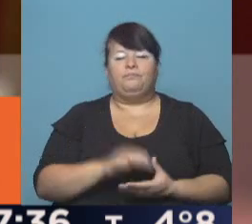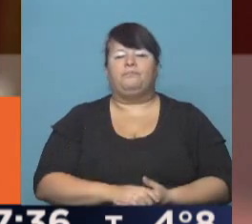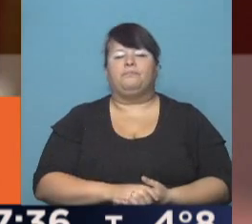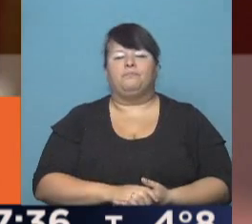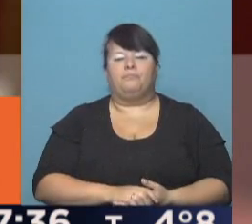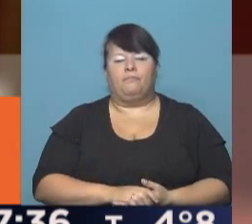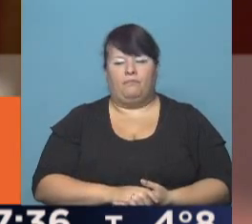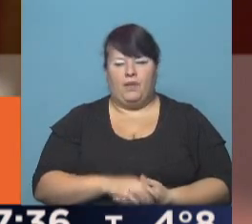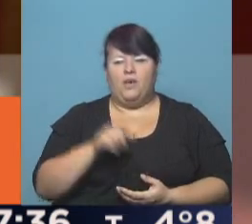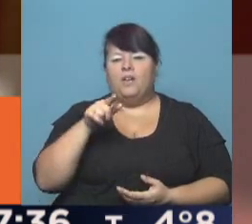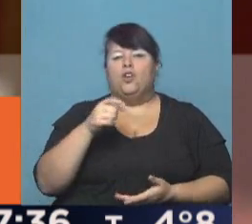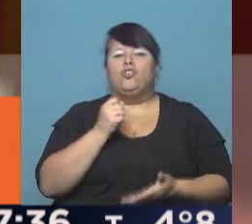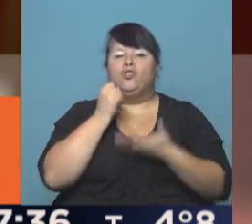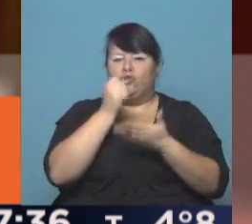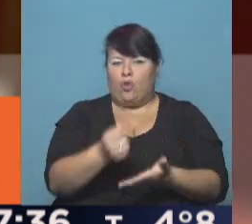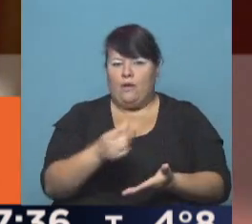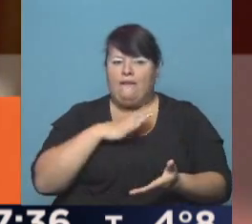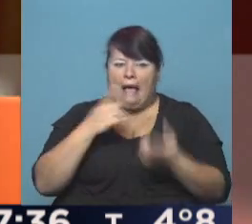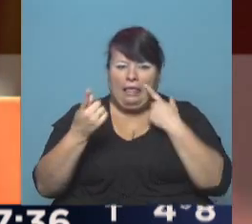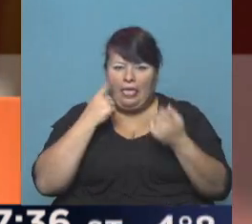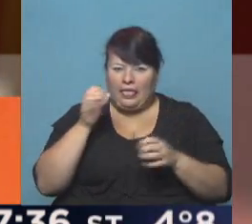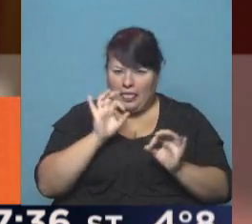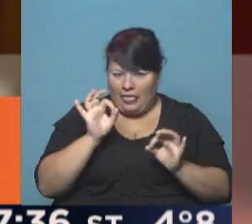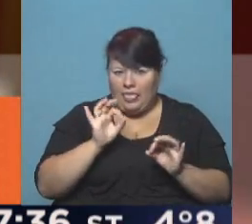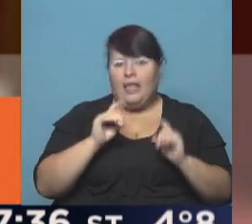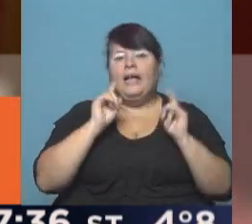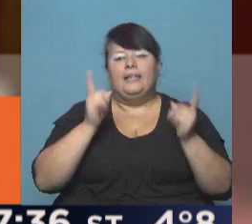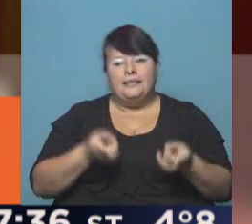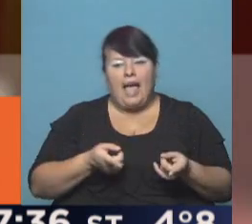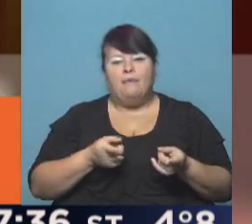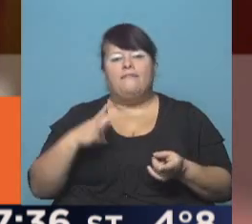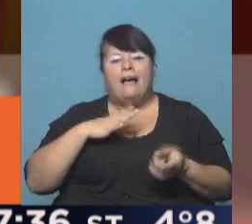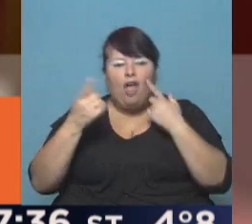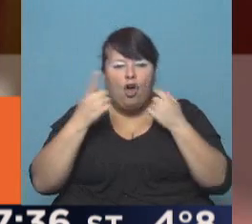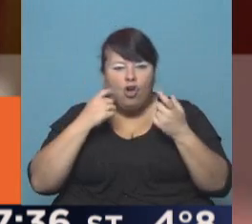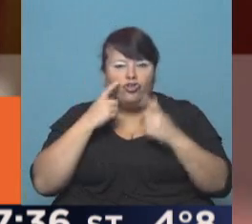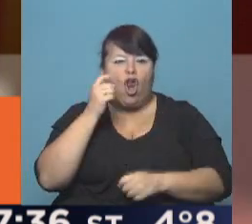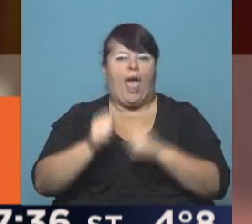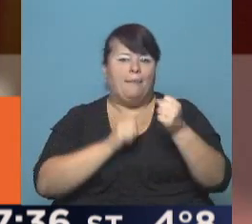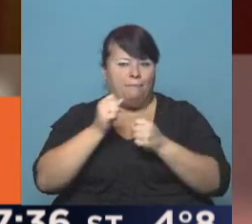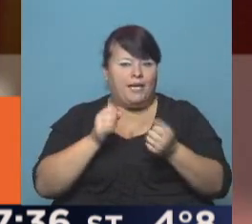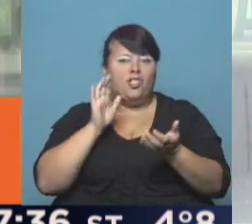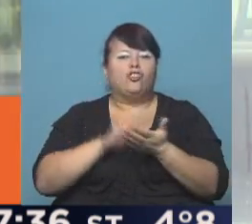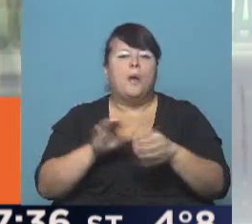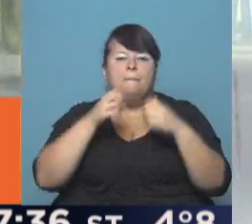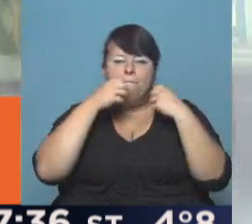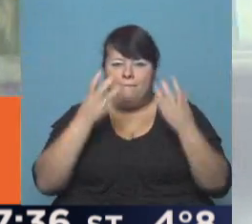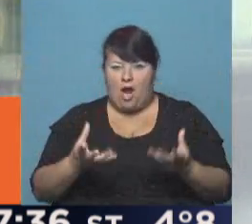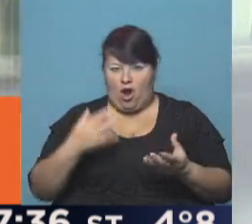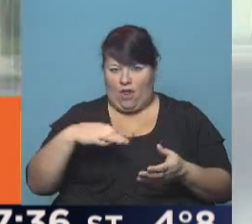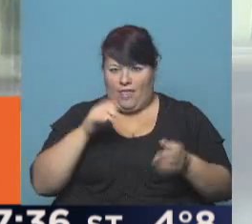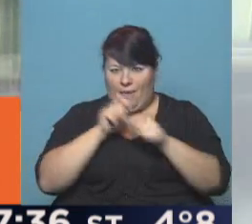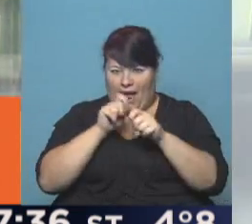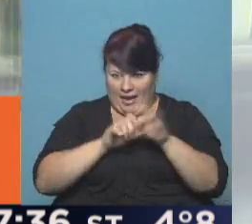se daban subsidios sin control y a su vez no se controlaba a las empresas en cuanto al mejoramiento que tenían que hacer